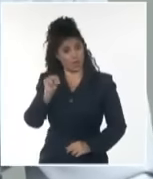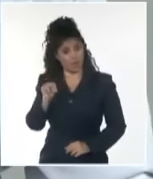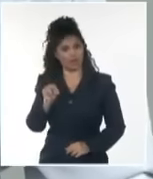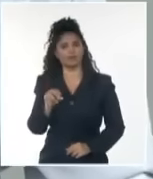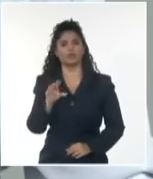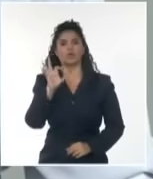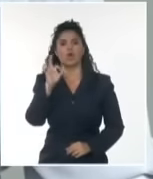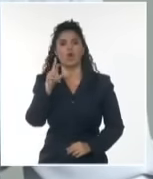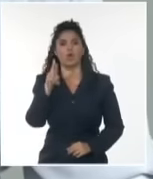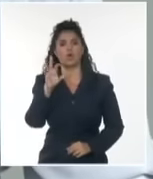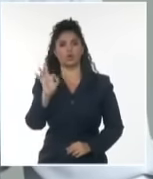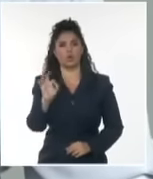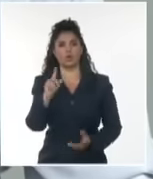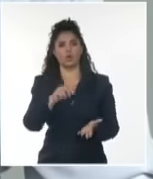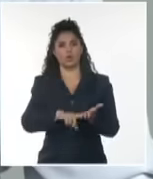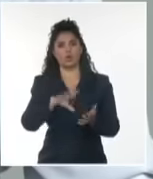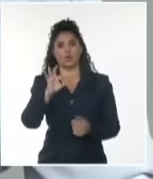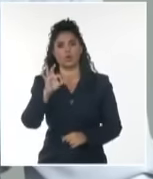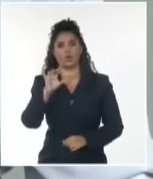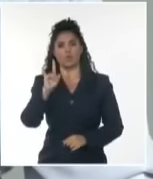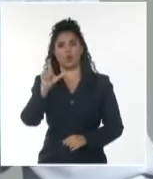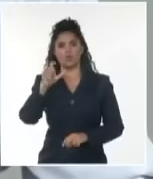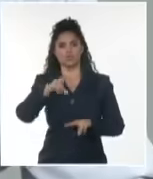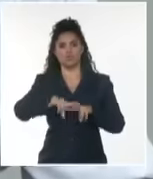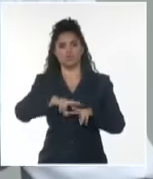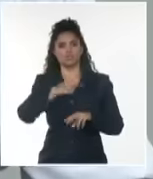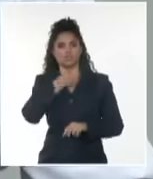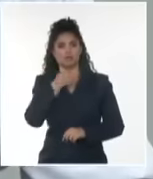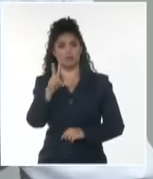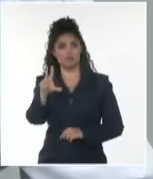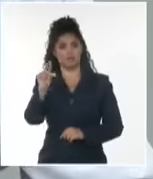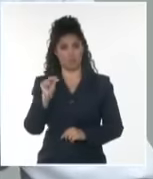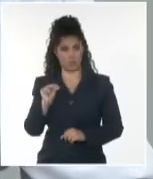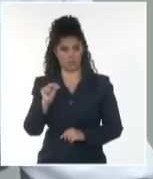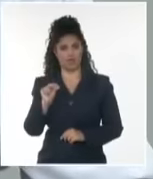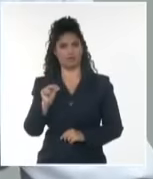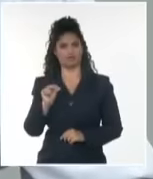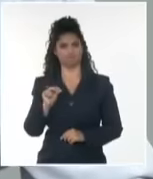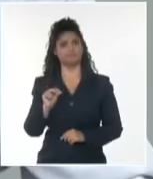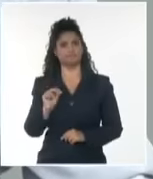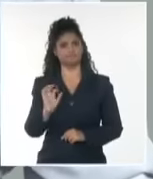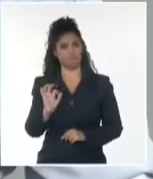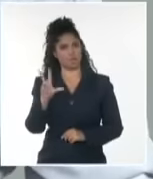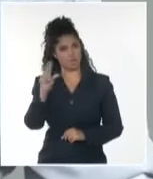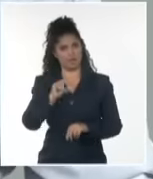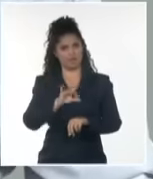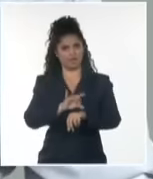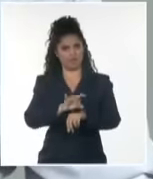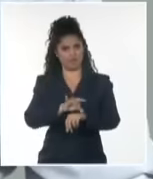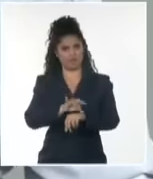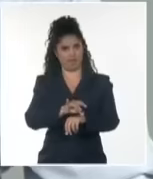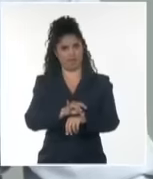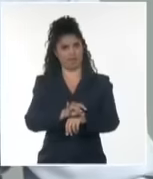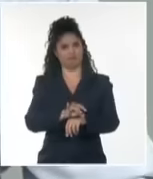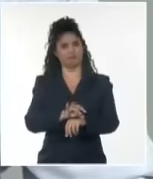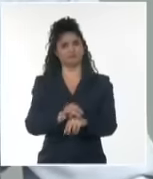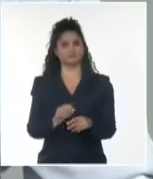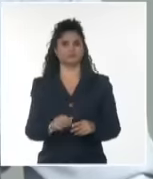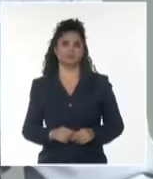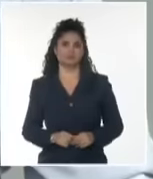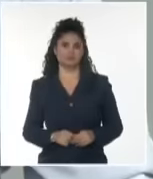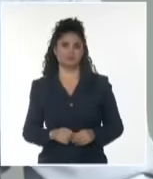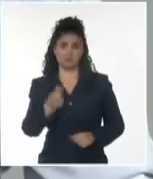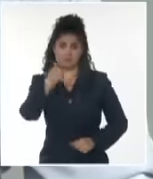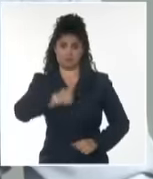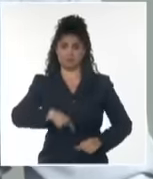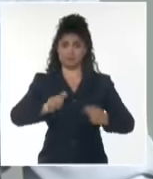oropouche, que es primera vez que se detecta en nuestro país, es un cuadro clínico como lo hemos descrito, sin restarle importancia, claro, pero